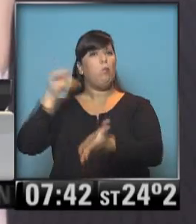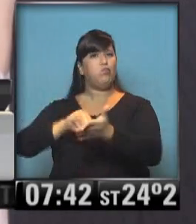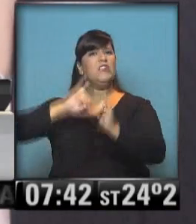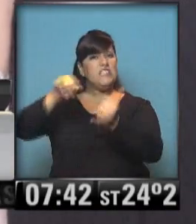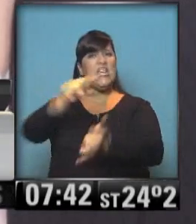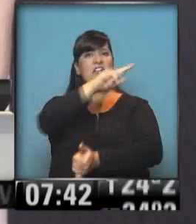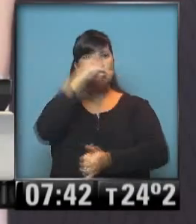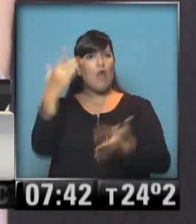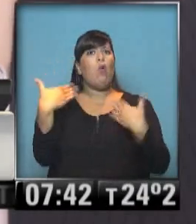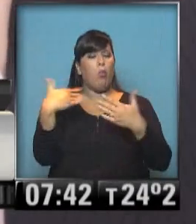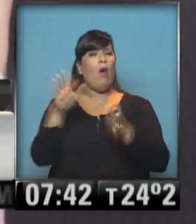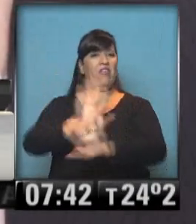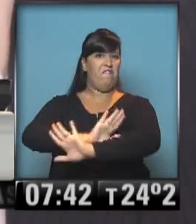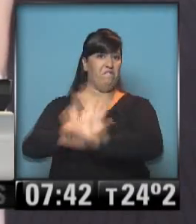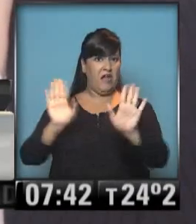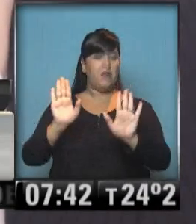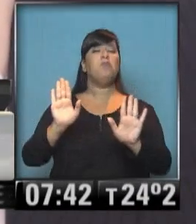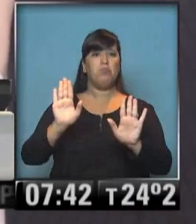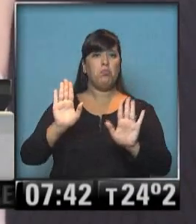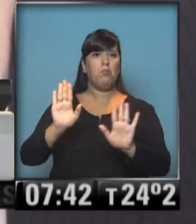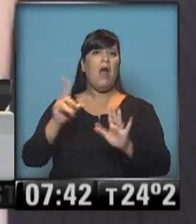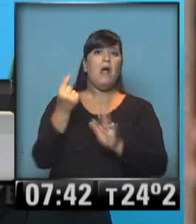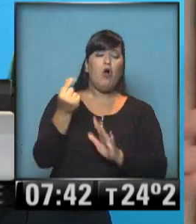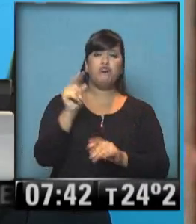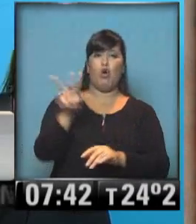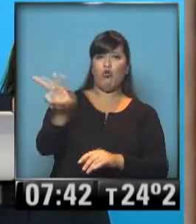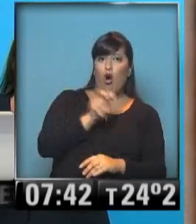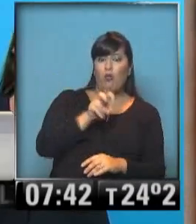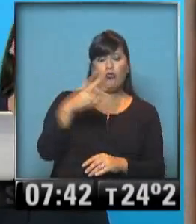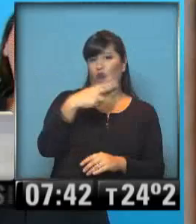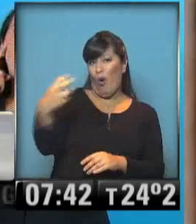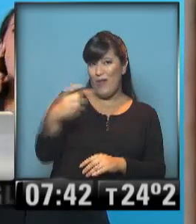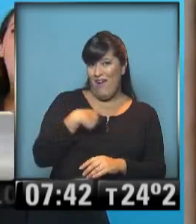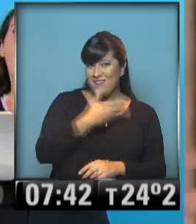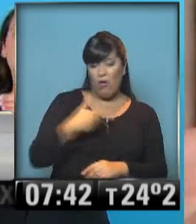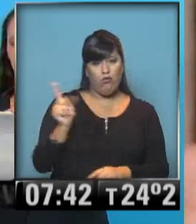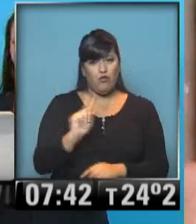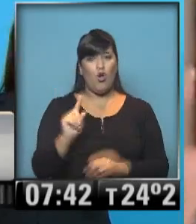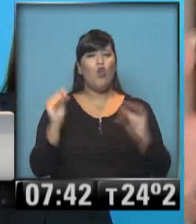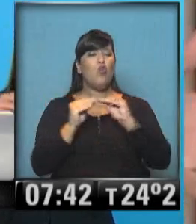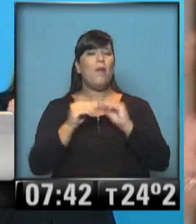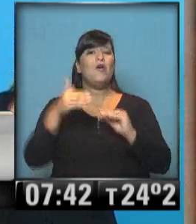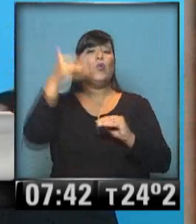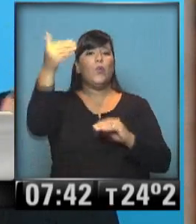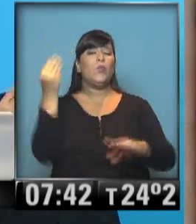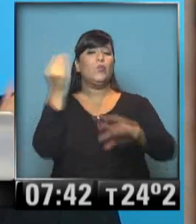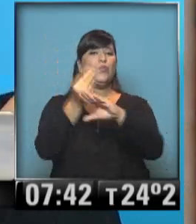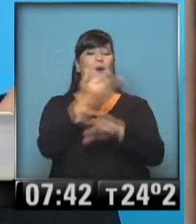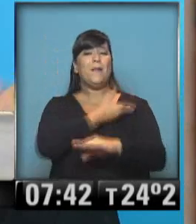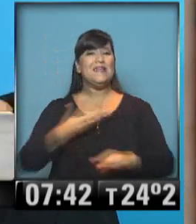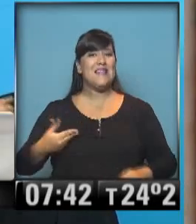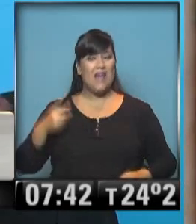estado los les resinda ese contrato sin ningún tipo de costo para el estado calculamos que el compañero que hace poco candidato presidencial ha declarado